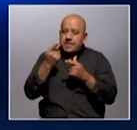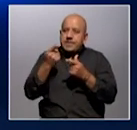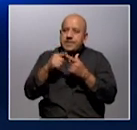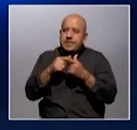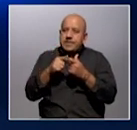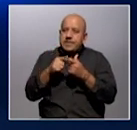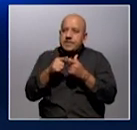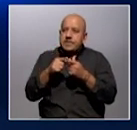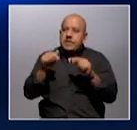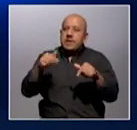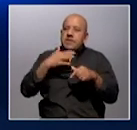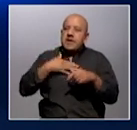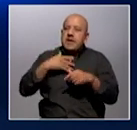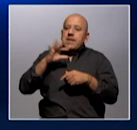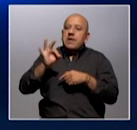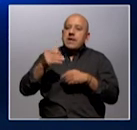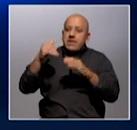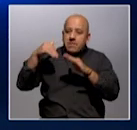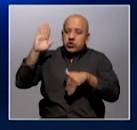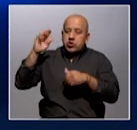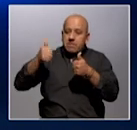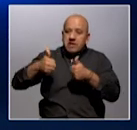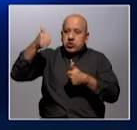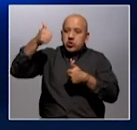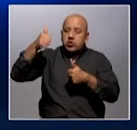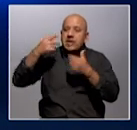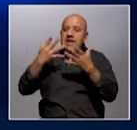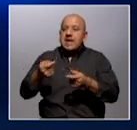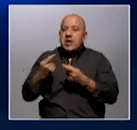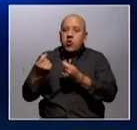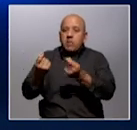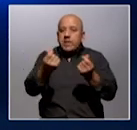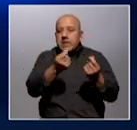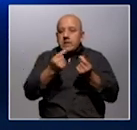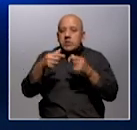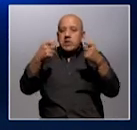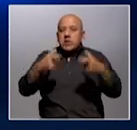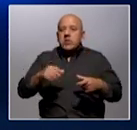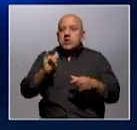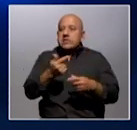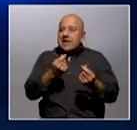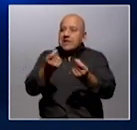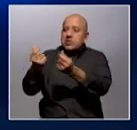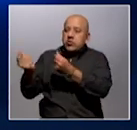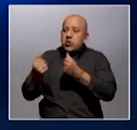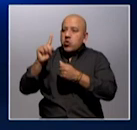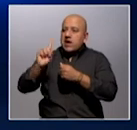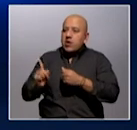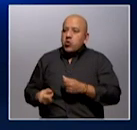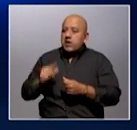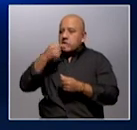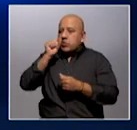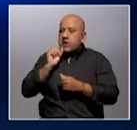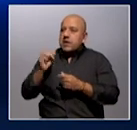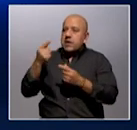es mi hermana mayor mi hermana mayor quería comprarse un disco pero ya se había gastado en coca-cola sí chocolate la plata que nos